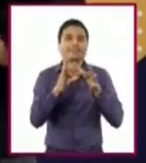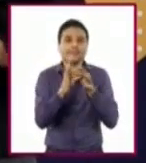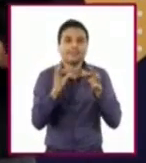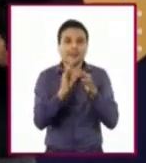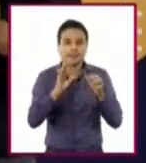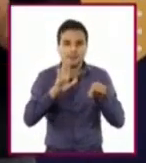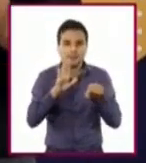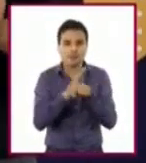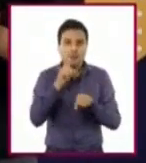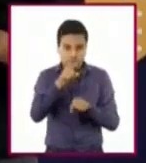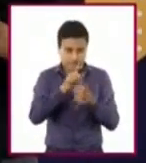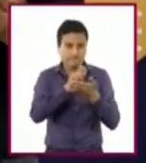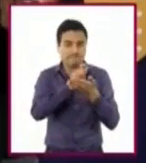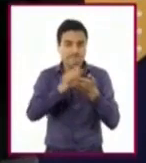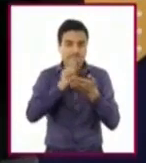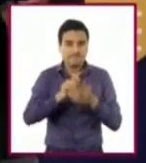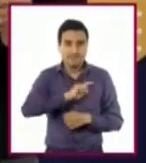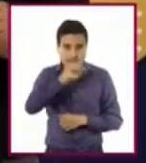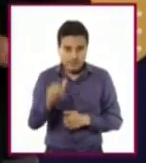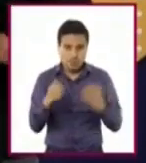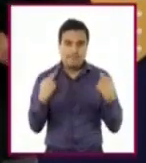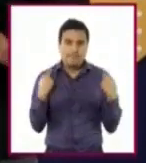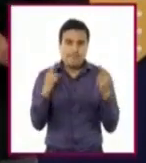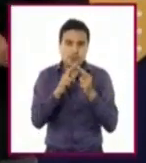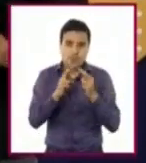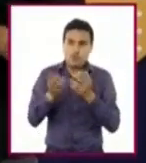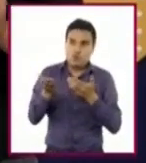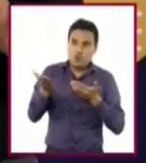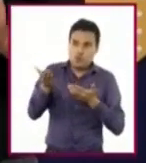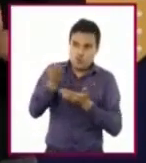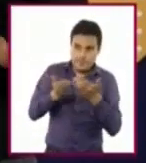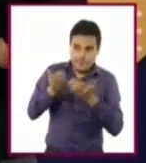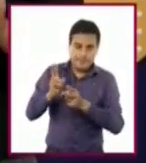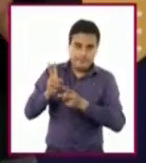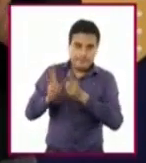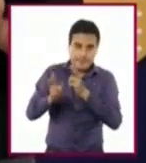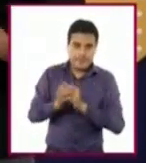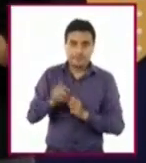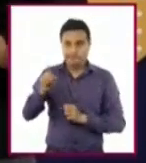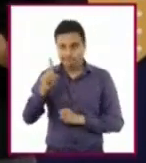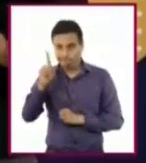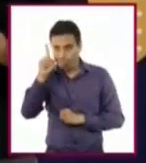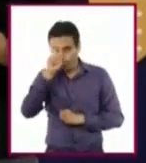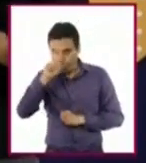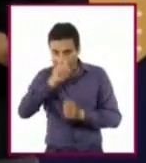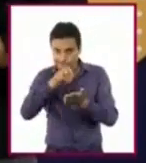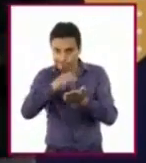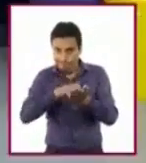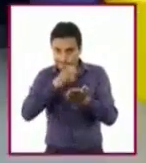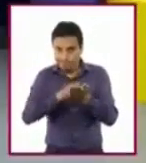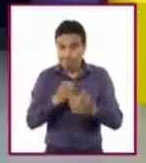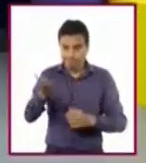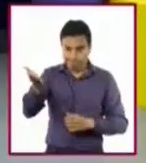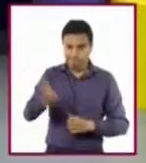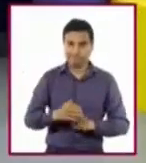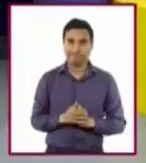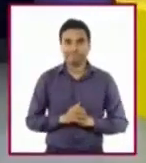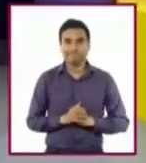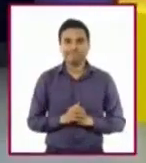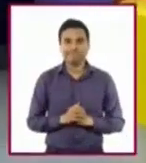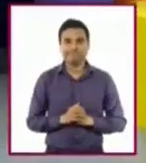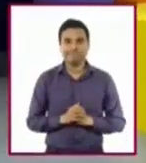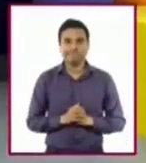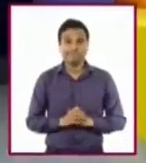de su decisión y compartan la con su maestra o maestro para recibir retroalimentación a distancia si ya